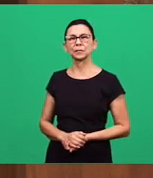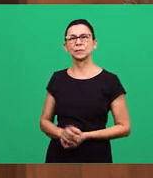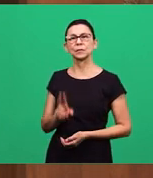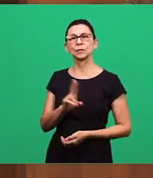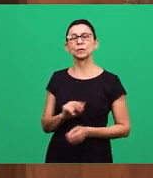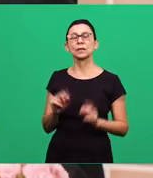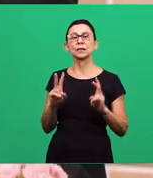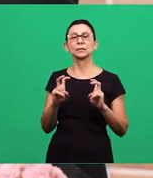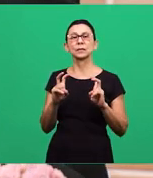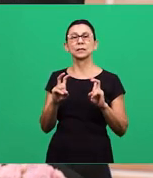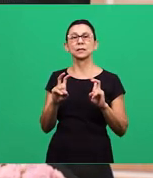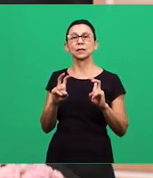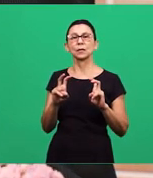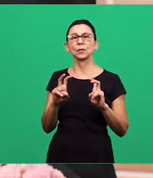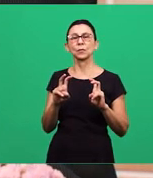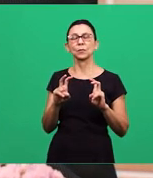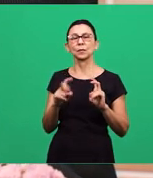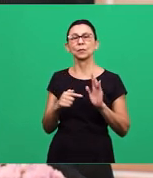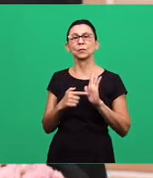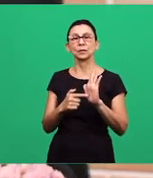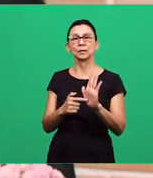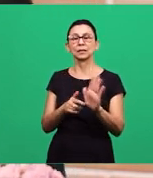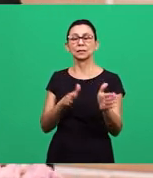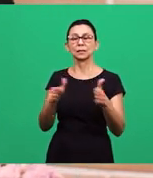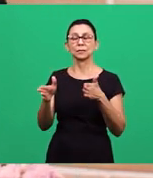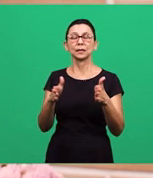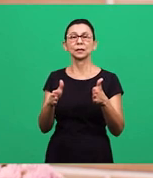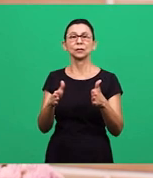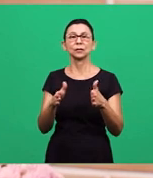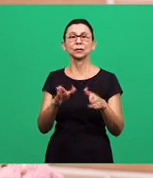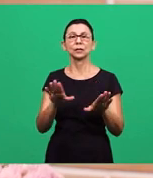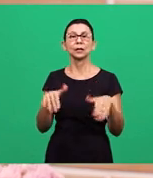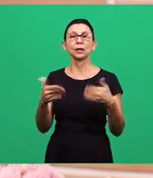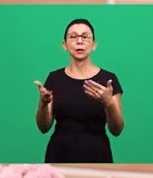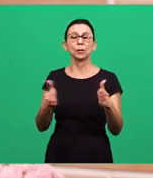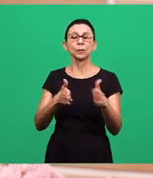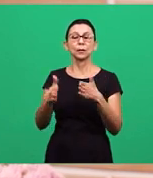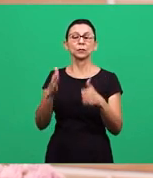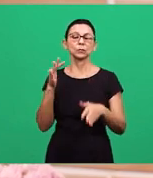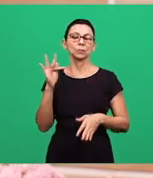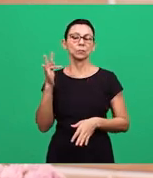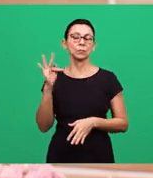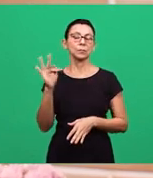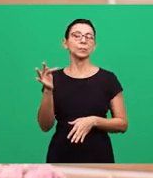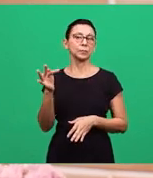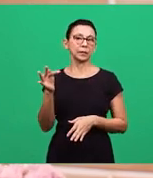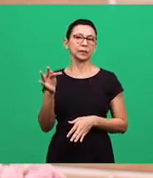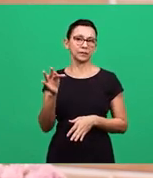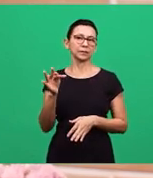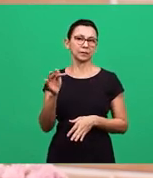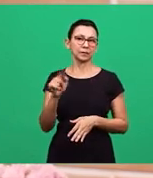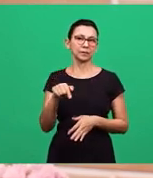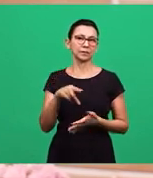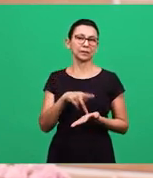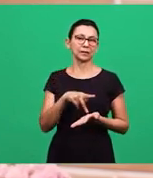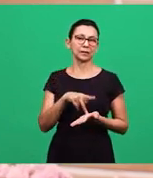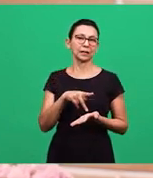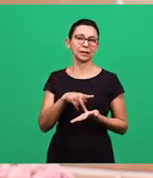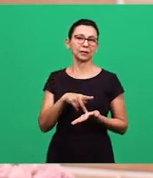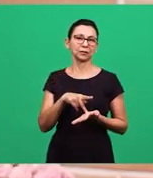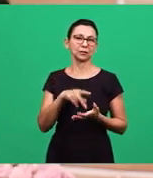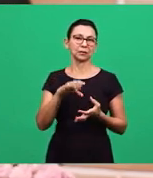momento es el tiempo del pronto. Estamos hablando dentro de un contexto, ¿no es verdad? Entonces, cuando